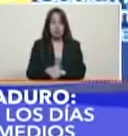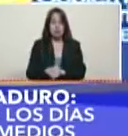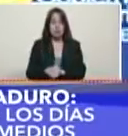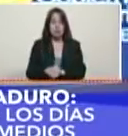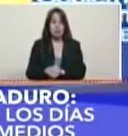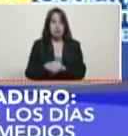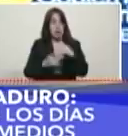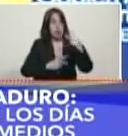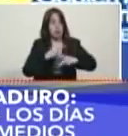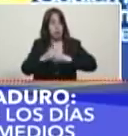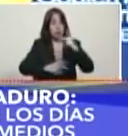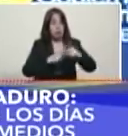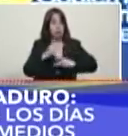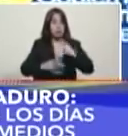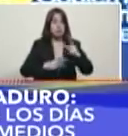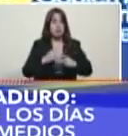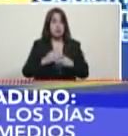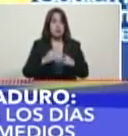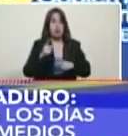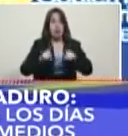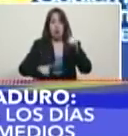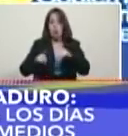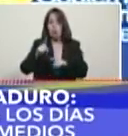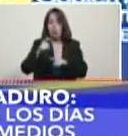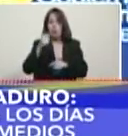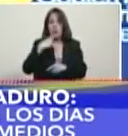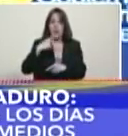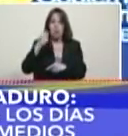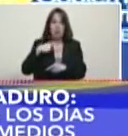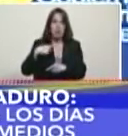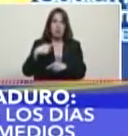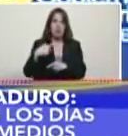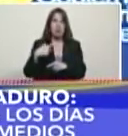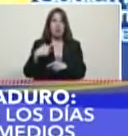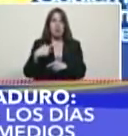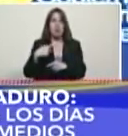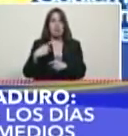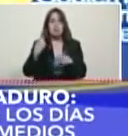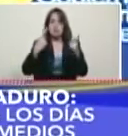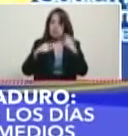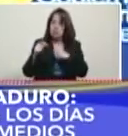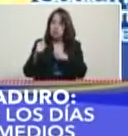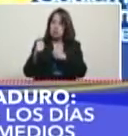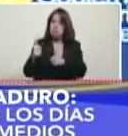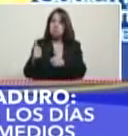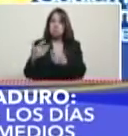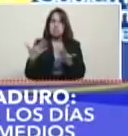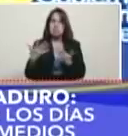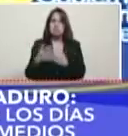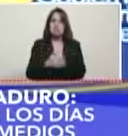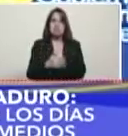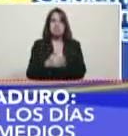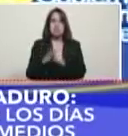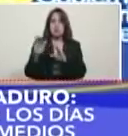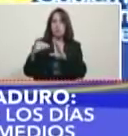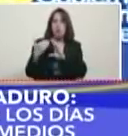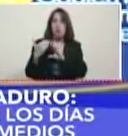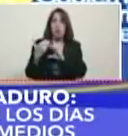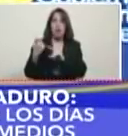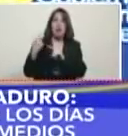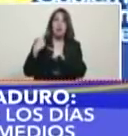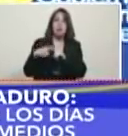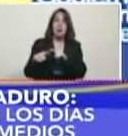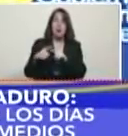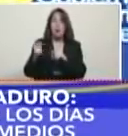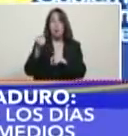estar produciendo algunos fármacos que, bueno, se venden y son bonitos y son de moda, produzcan